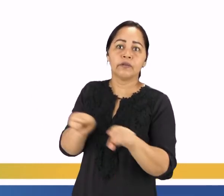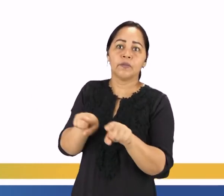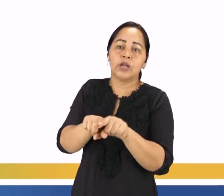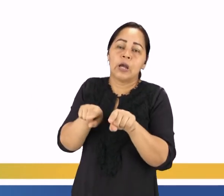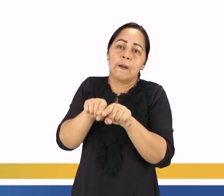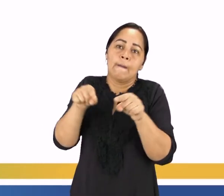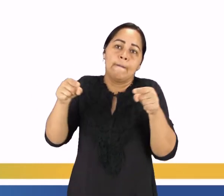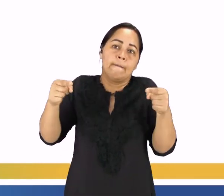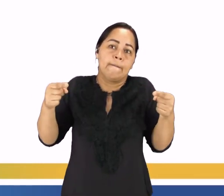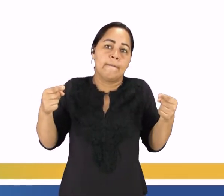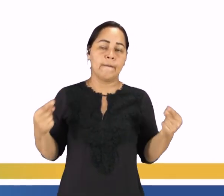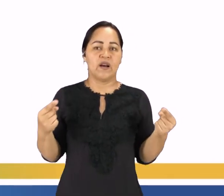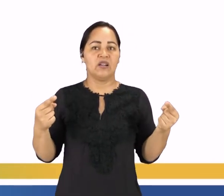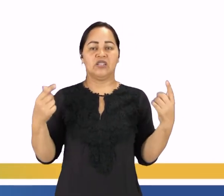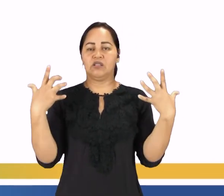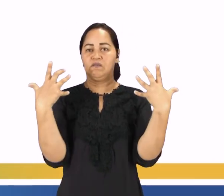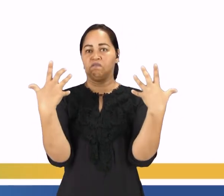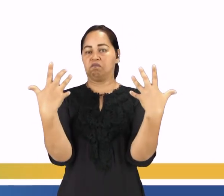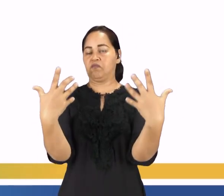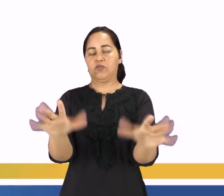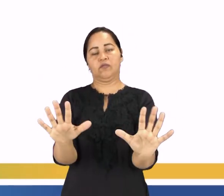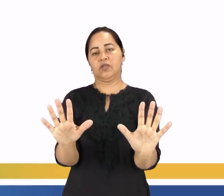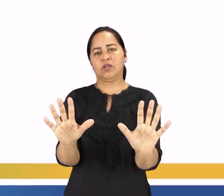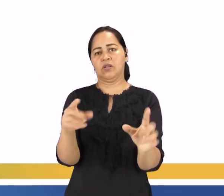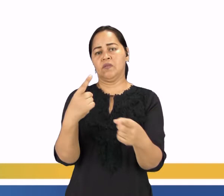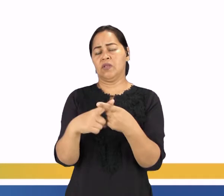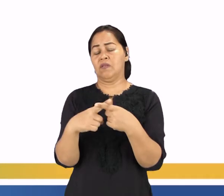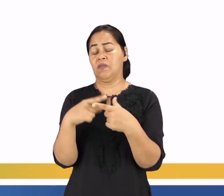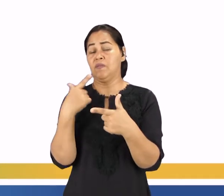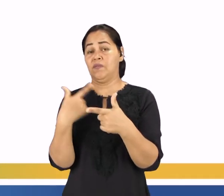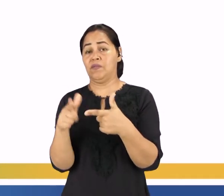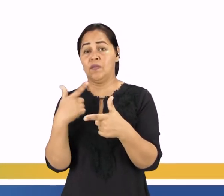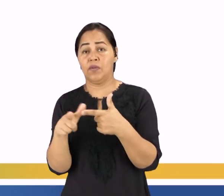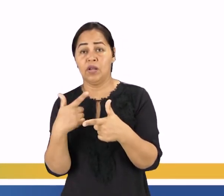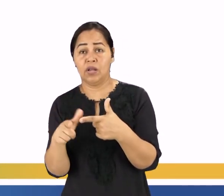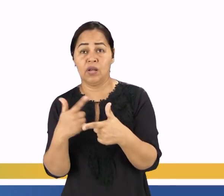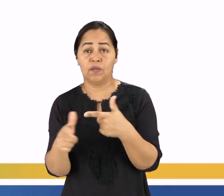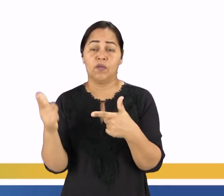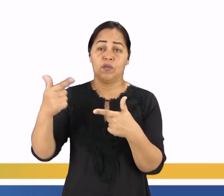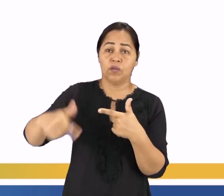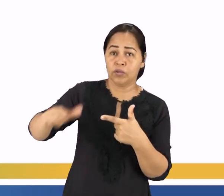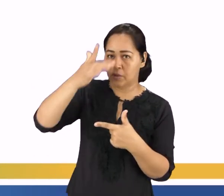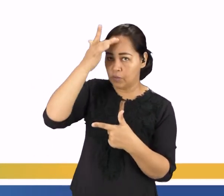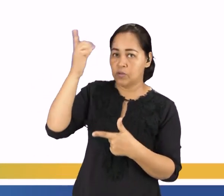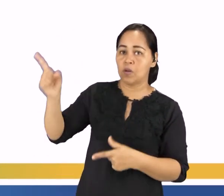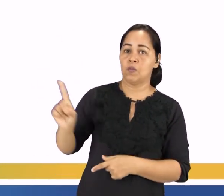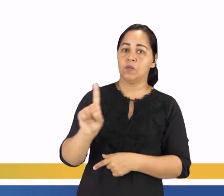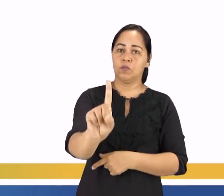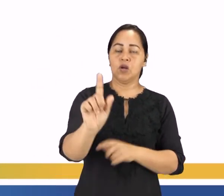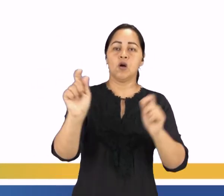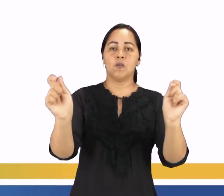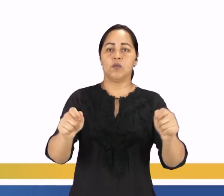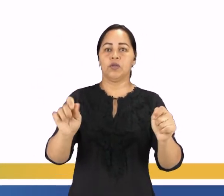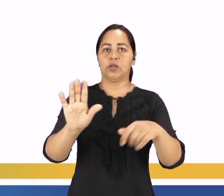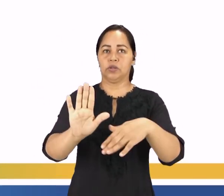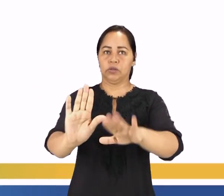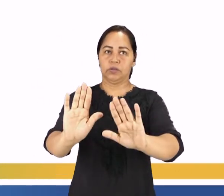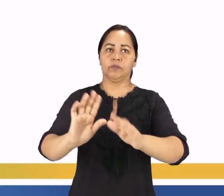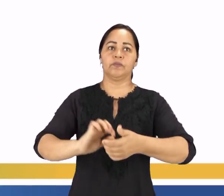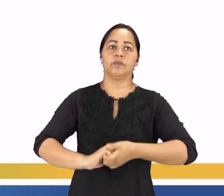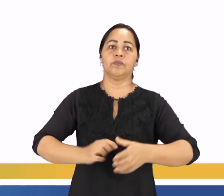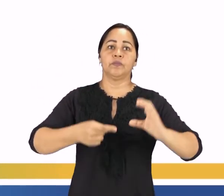abrió mano de ser candidato para que una otra persona se fuera elegida. Letra